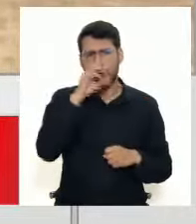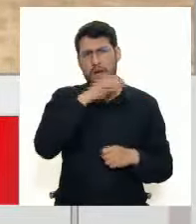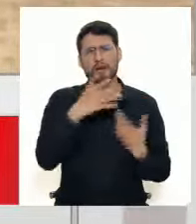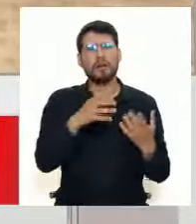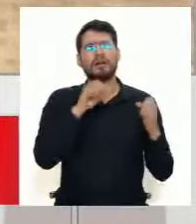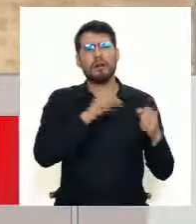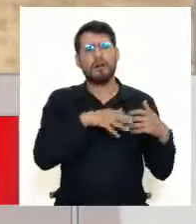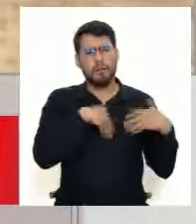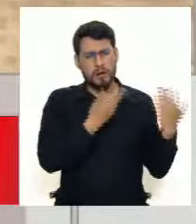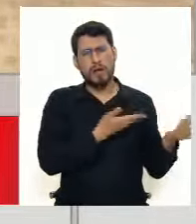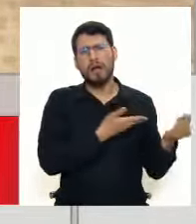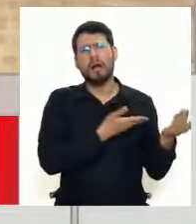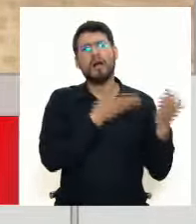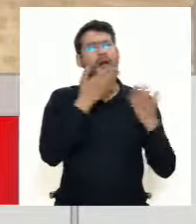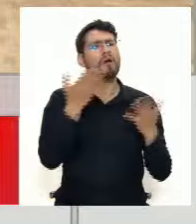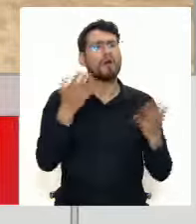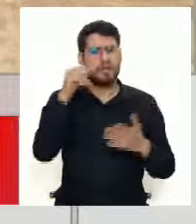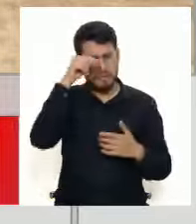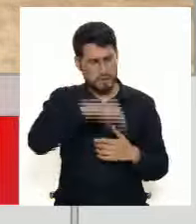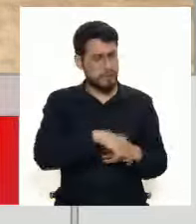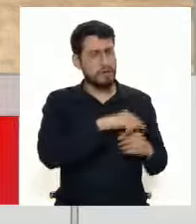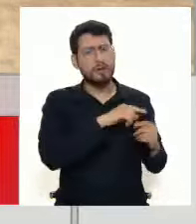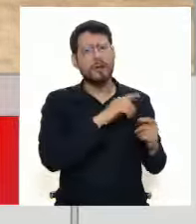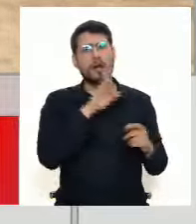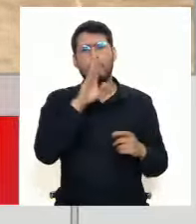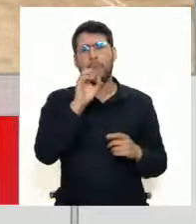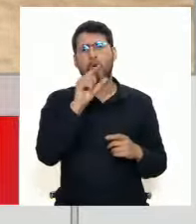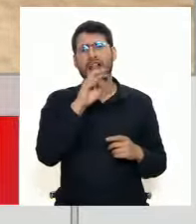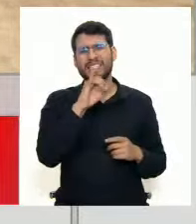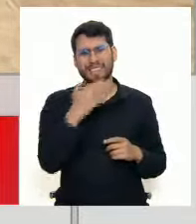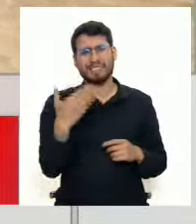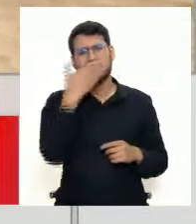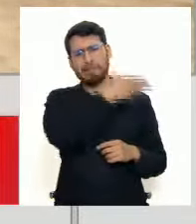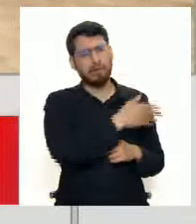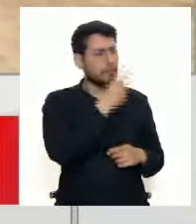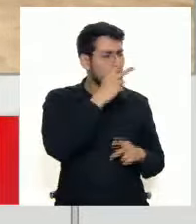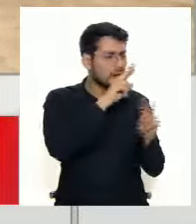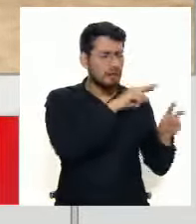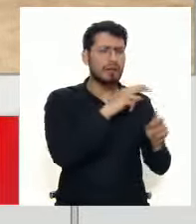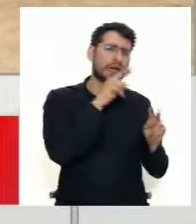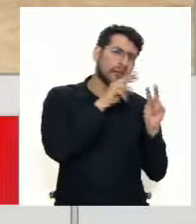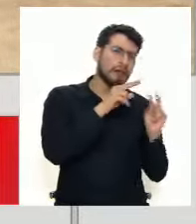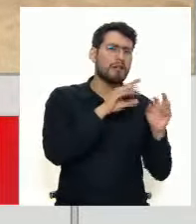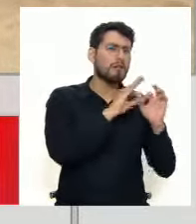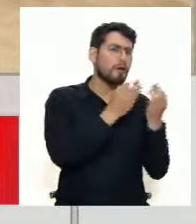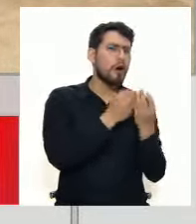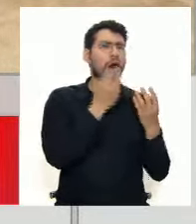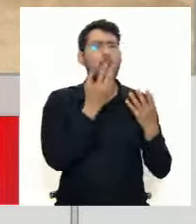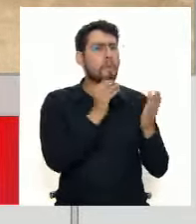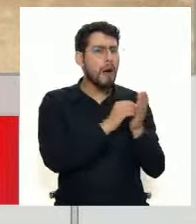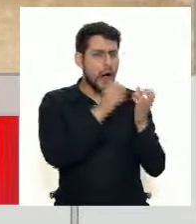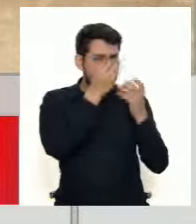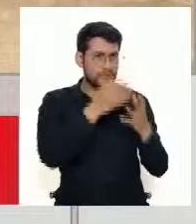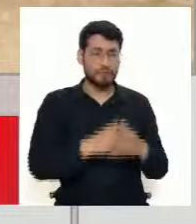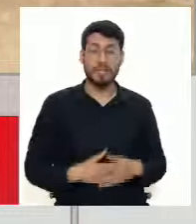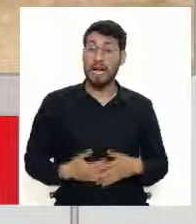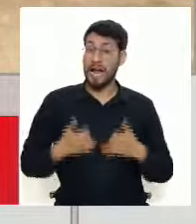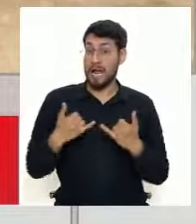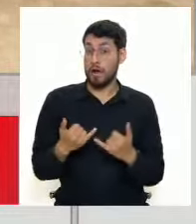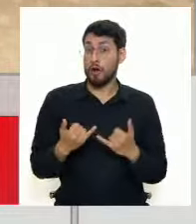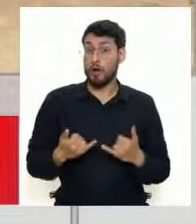también trasladarse a este lugar, a Bolognesi, para poder saber un poco más sobre sus familiares. No tenemos de